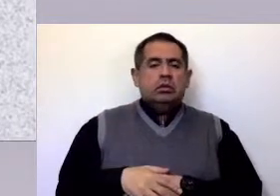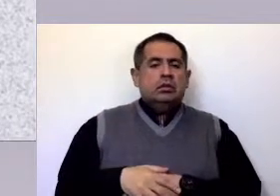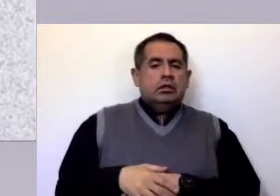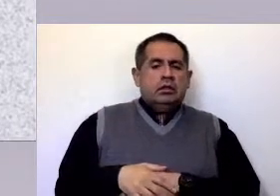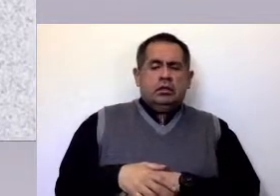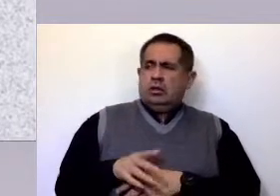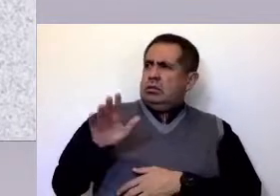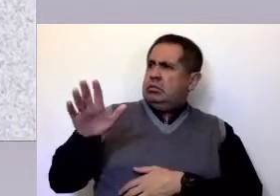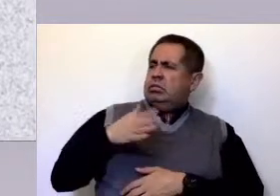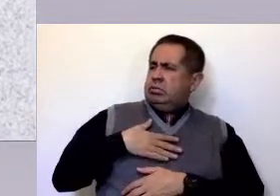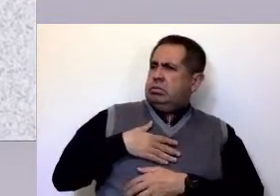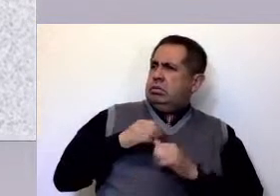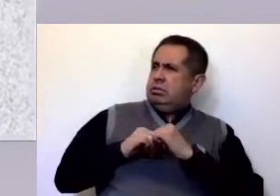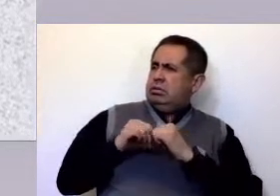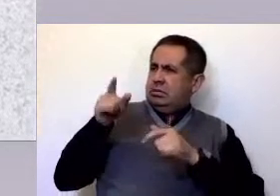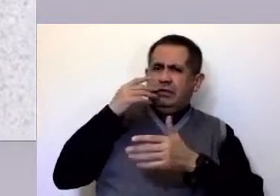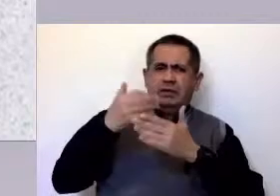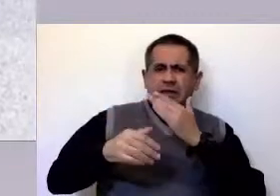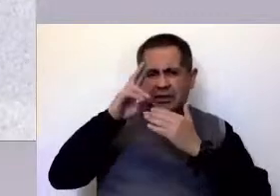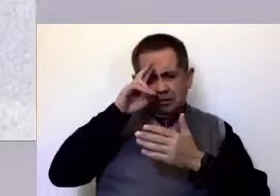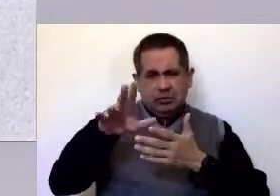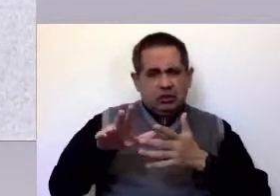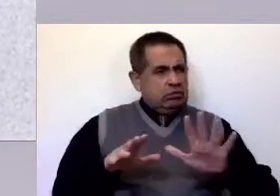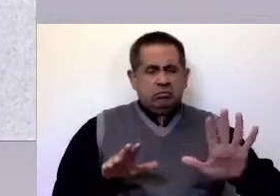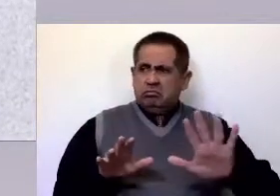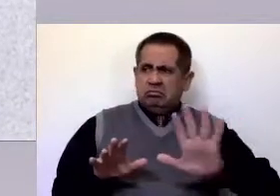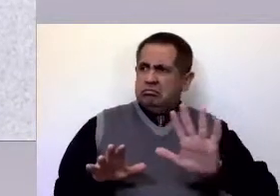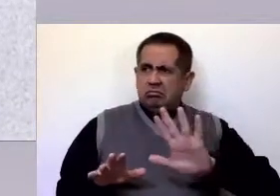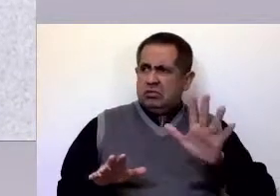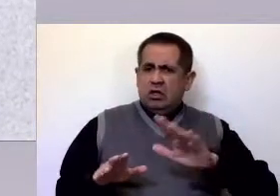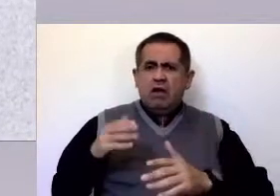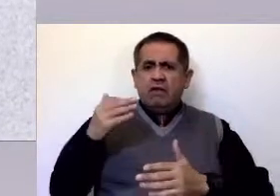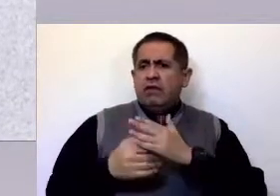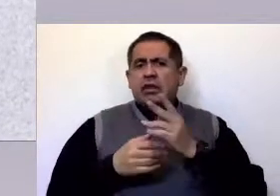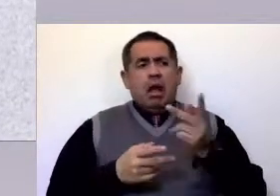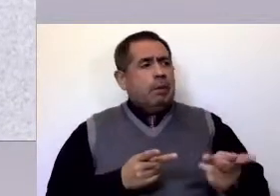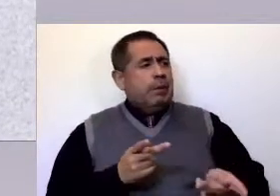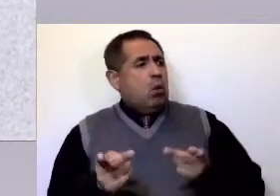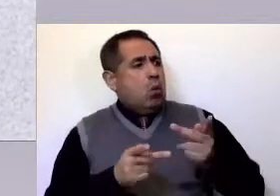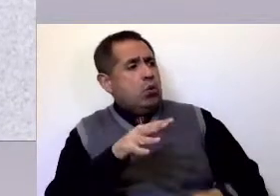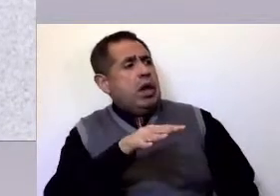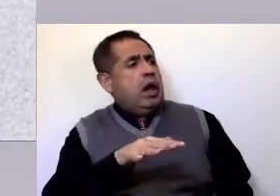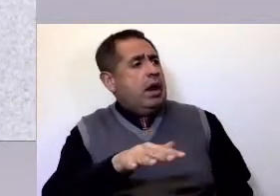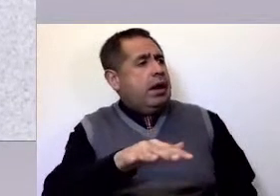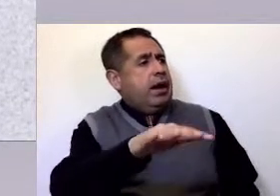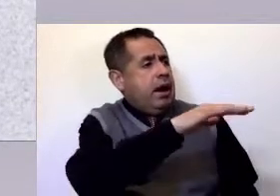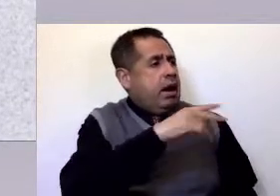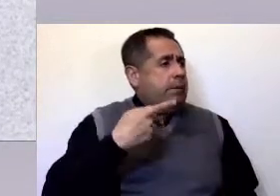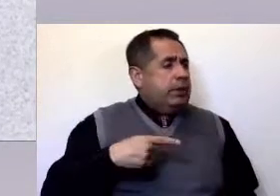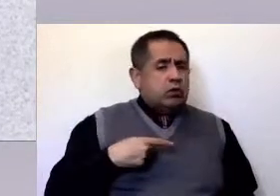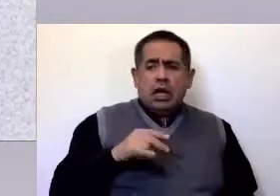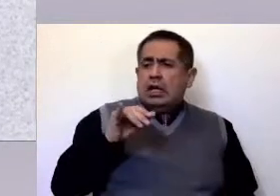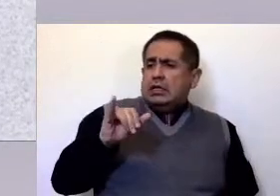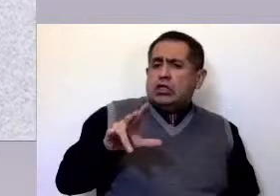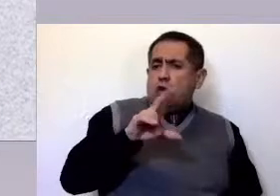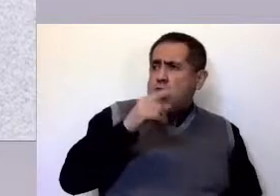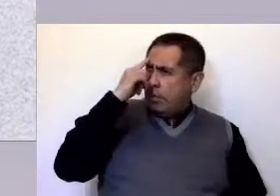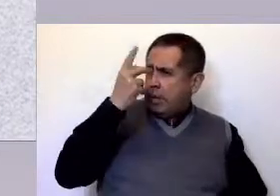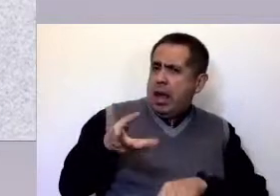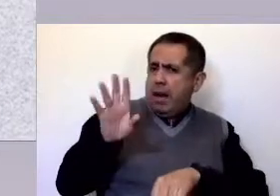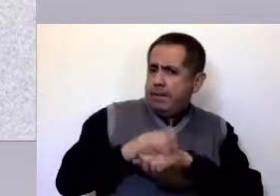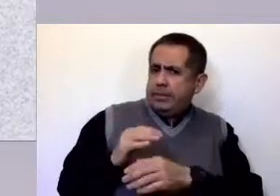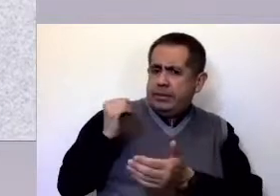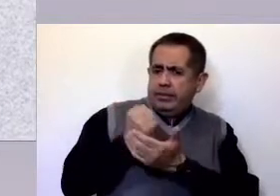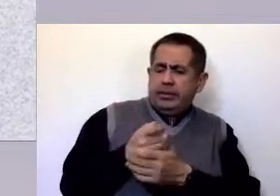medularmente se obtuvo que la falta de consulta a la ciudadanía respecto de la aprobación de los permisos para la